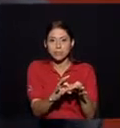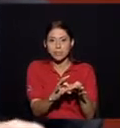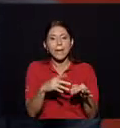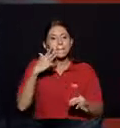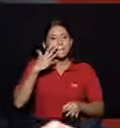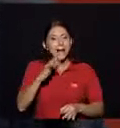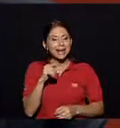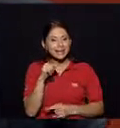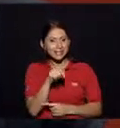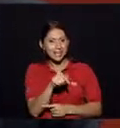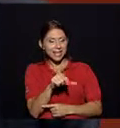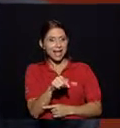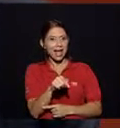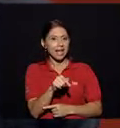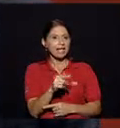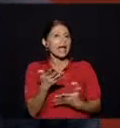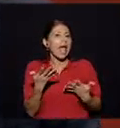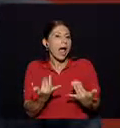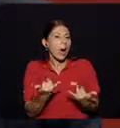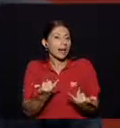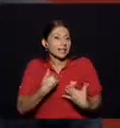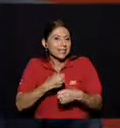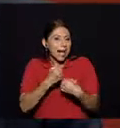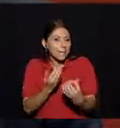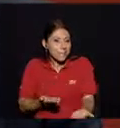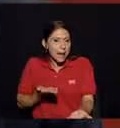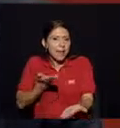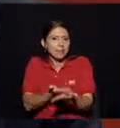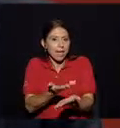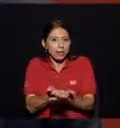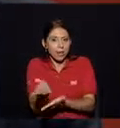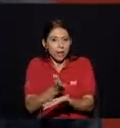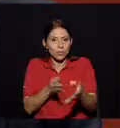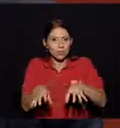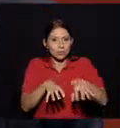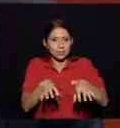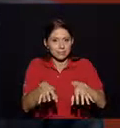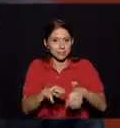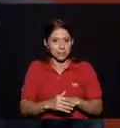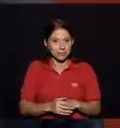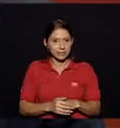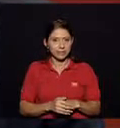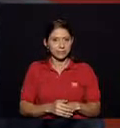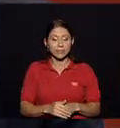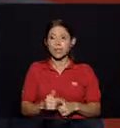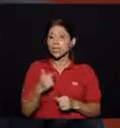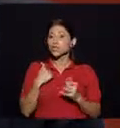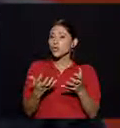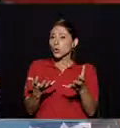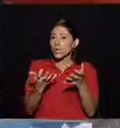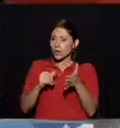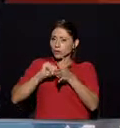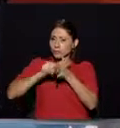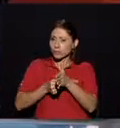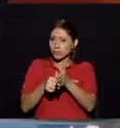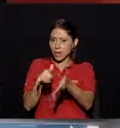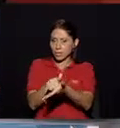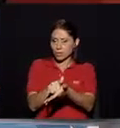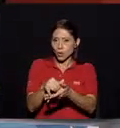están planteando, digamos, algunas acciones en ese sentido. Y quiero recalcar eso porque es muy